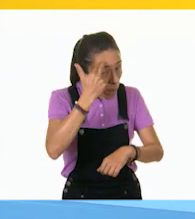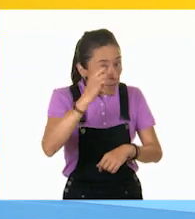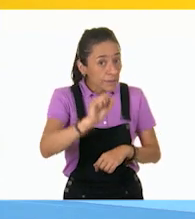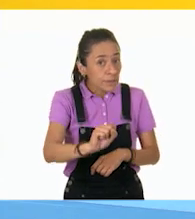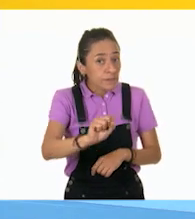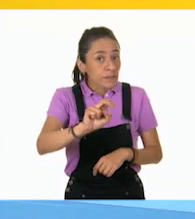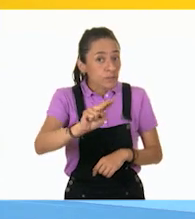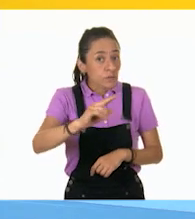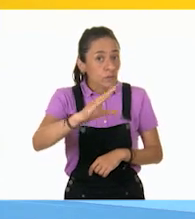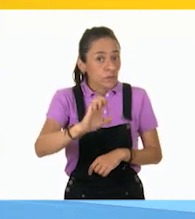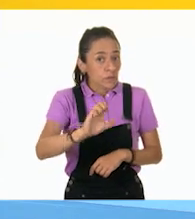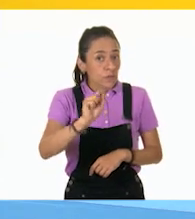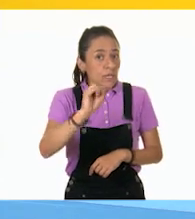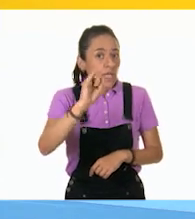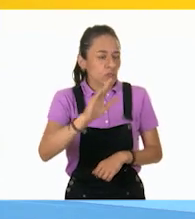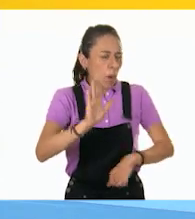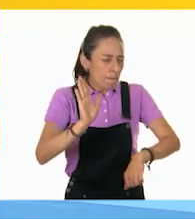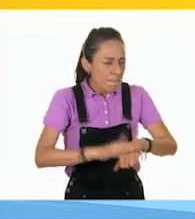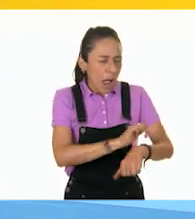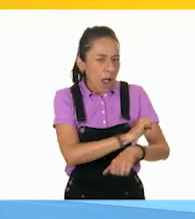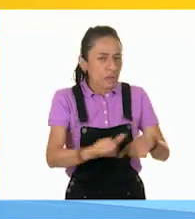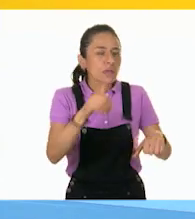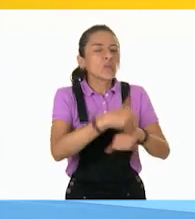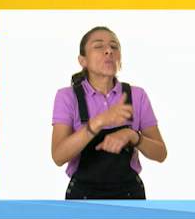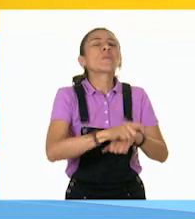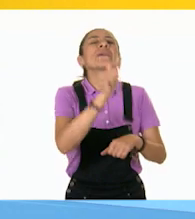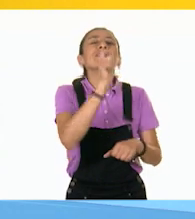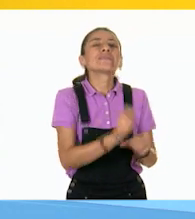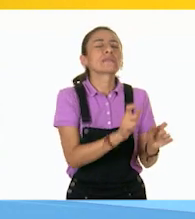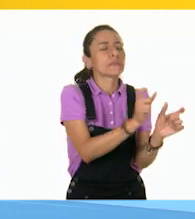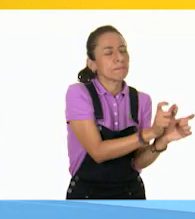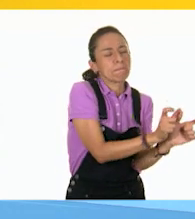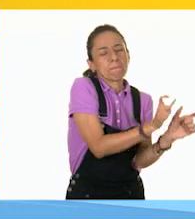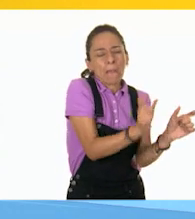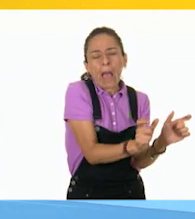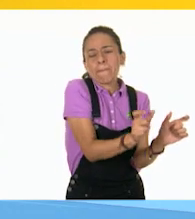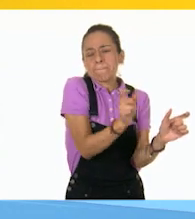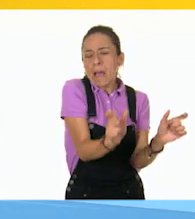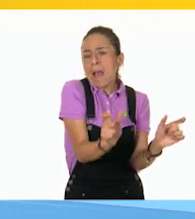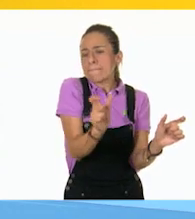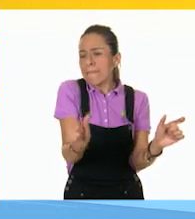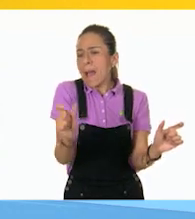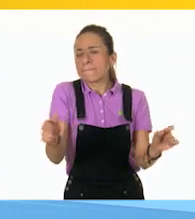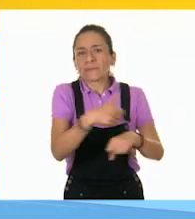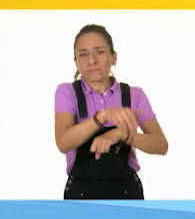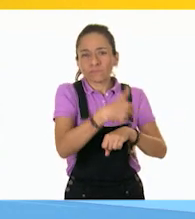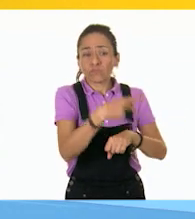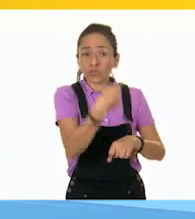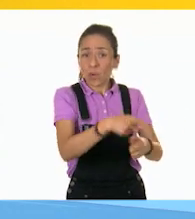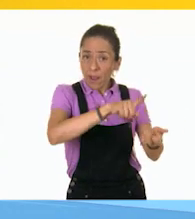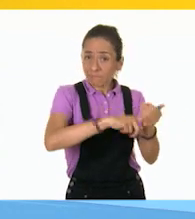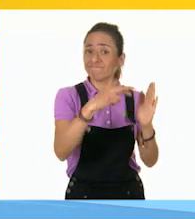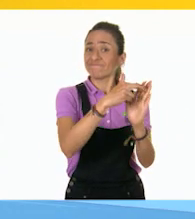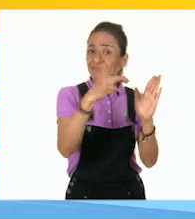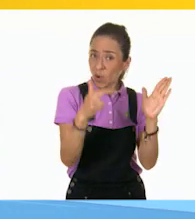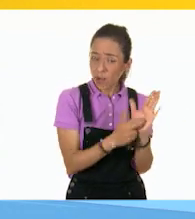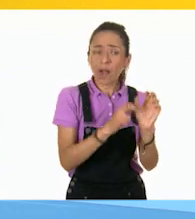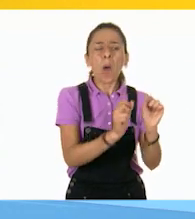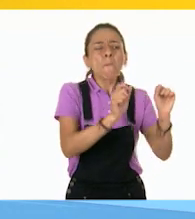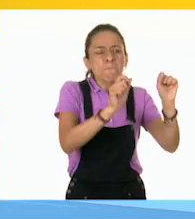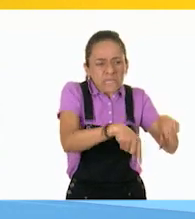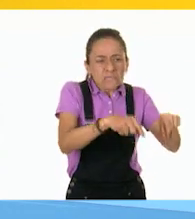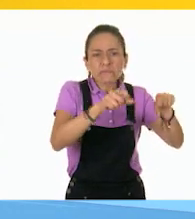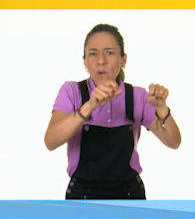particular numérica es aquella lista de números que siguen una regla o patrón. Y en este caso, para comprender